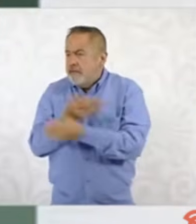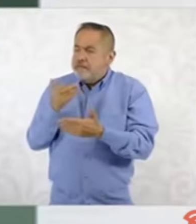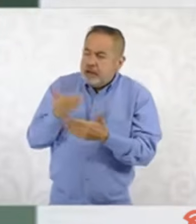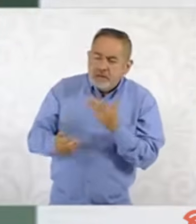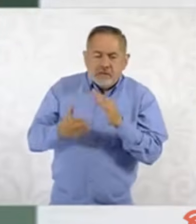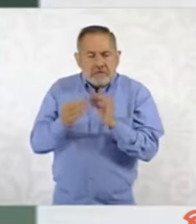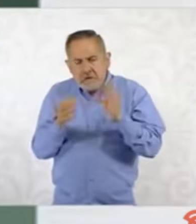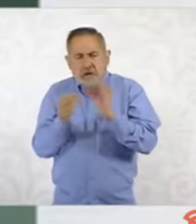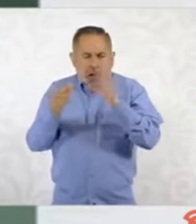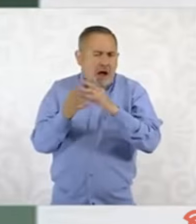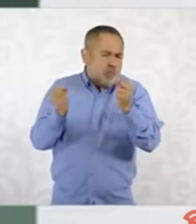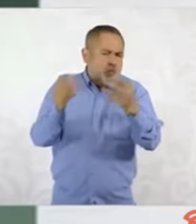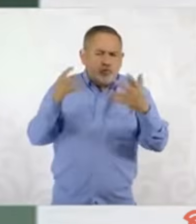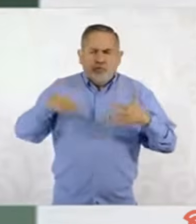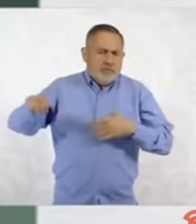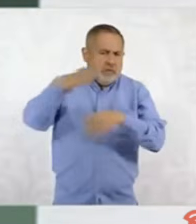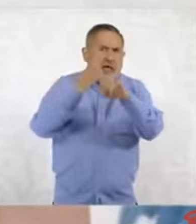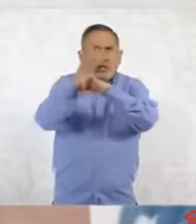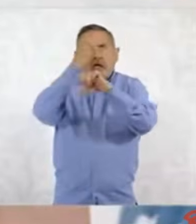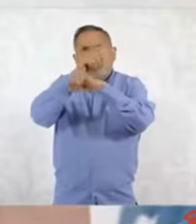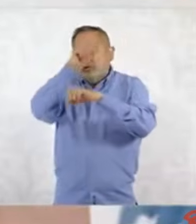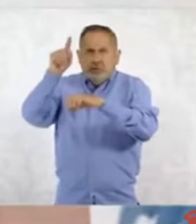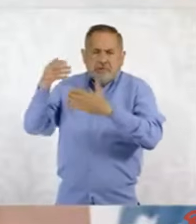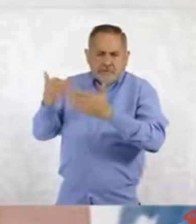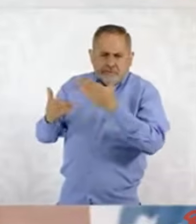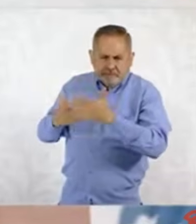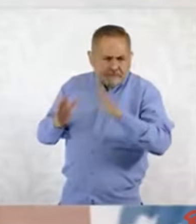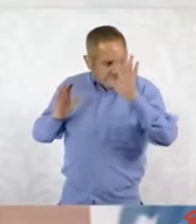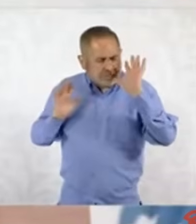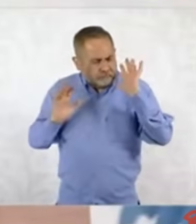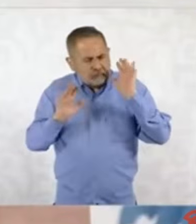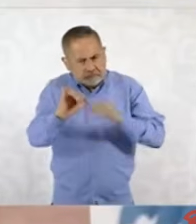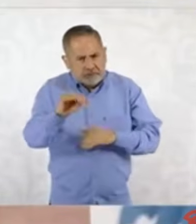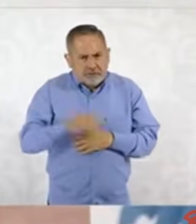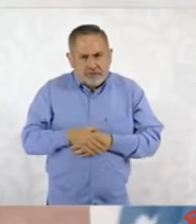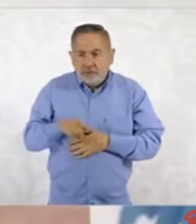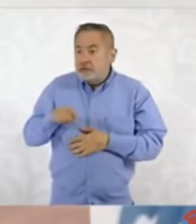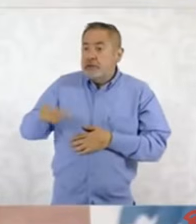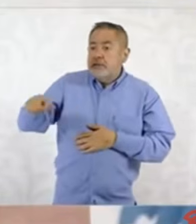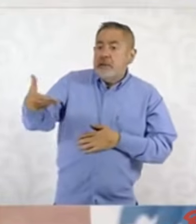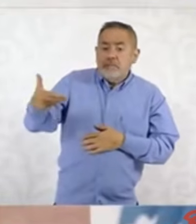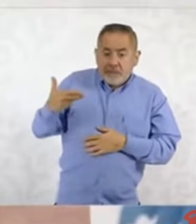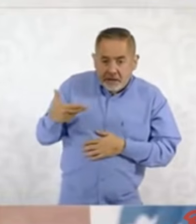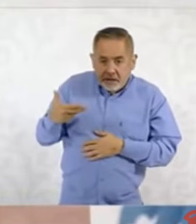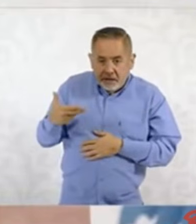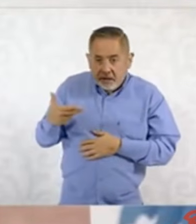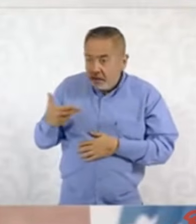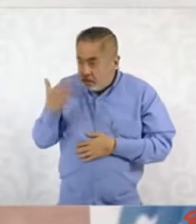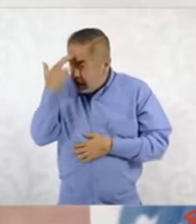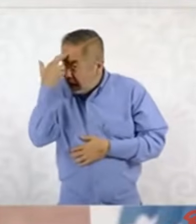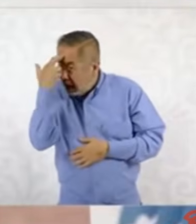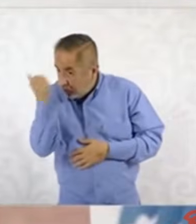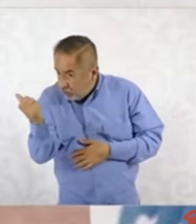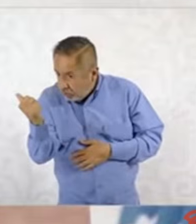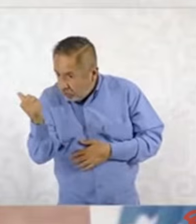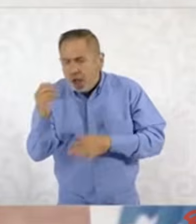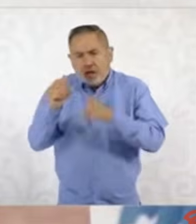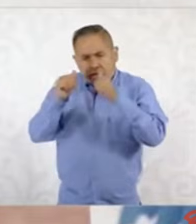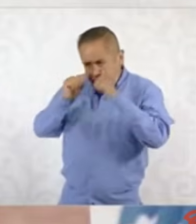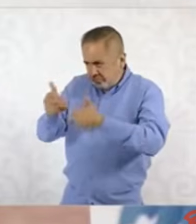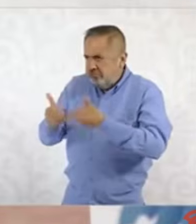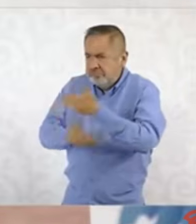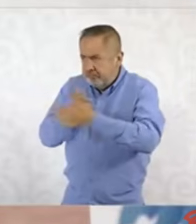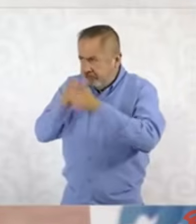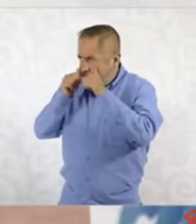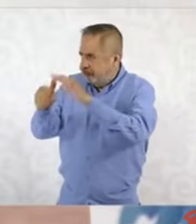son muchos. Y nuestra presidenta nos ha dicho, toda demanda legítima debe ser atendida, evidentemente, con